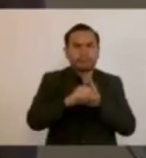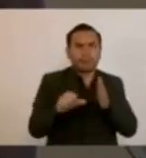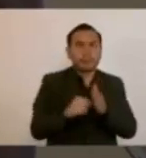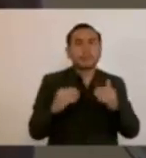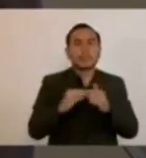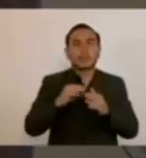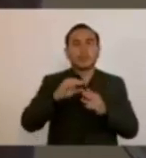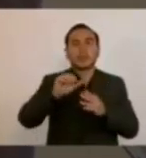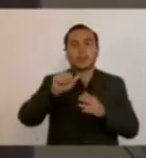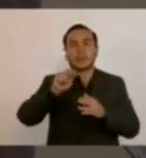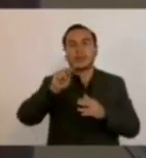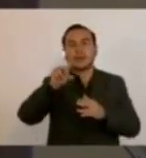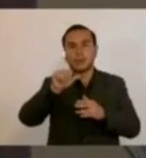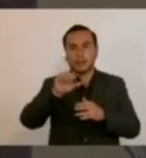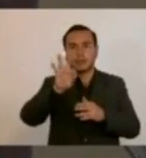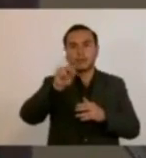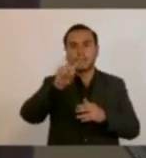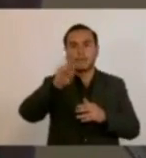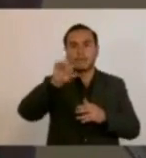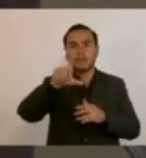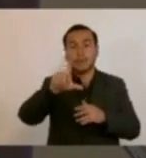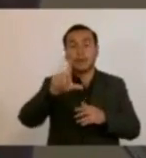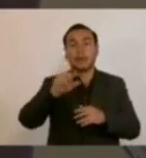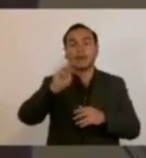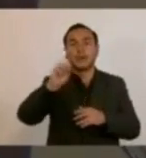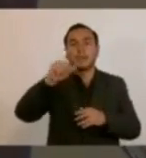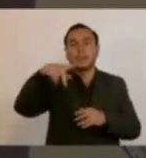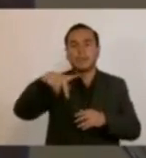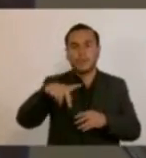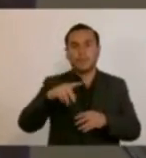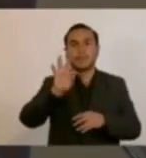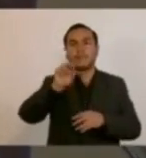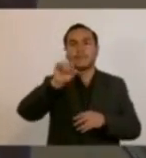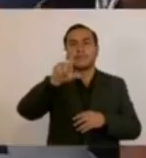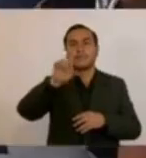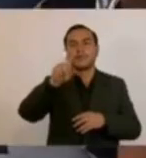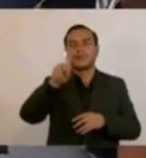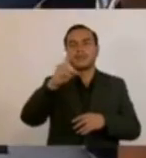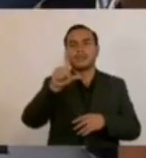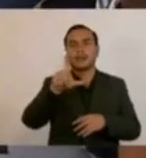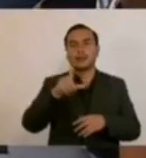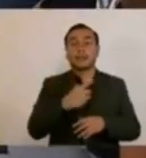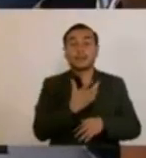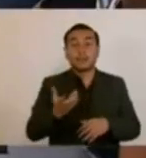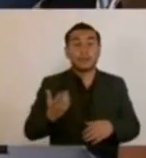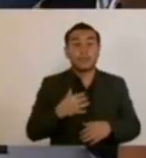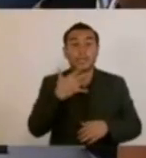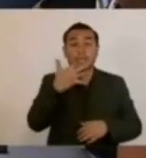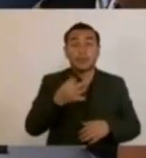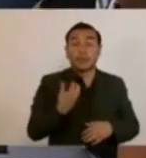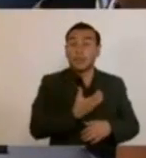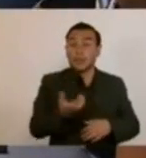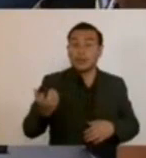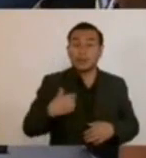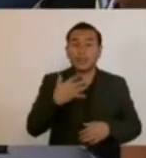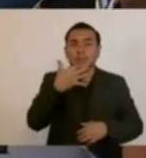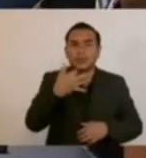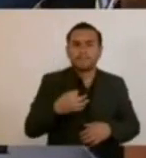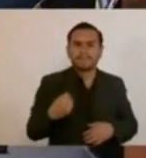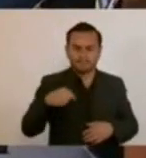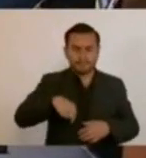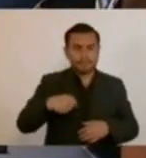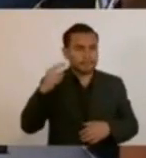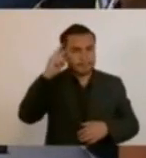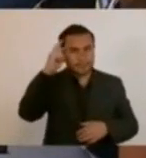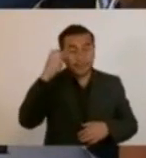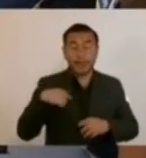lo de FISDL y lo del MOP, pues obviamente por el gobierno. Pero las fotos pueden salir todos. Nosotros, aquí no se trata de